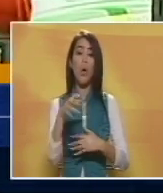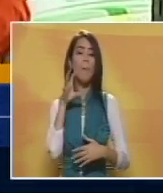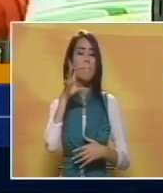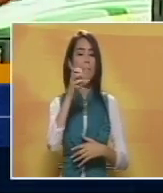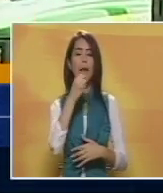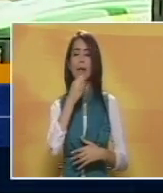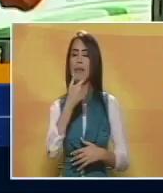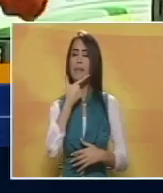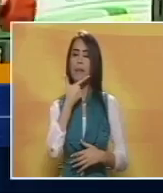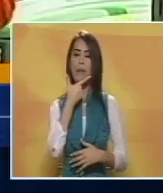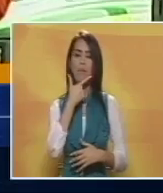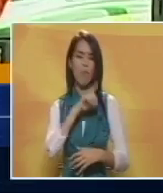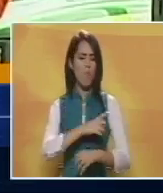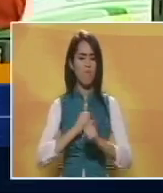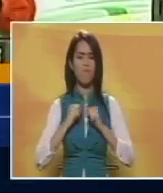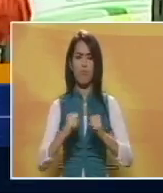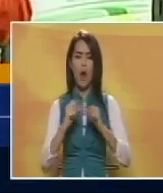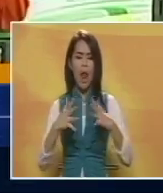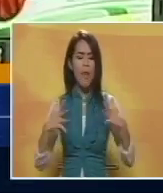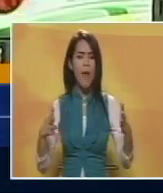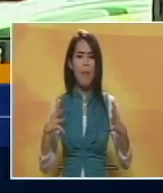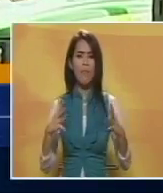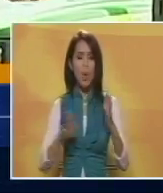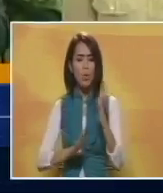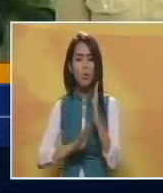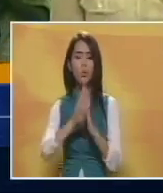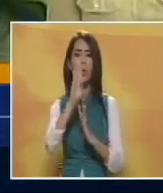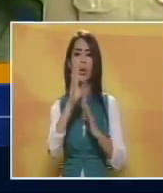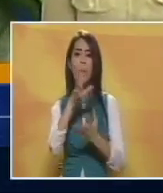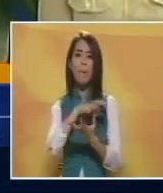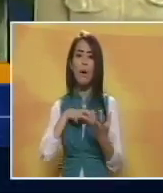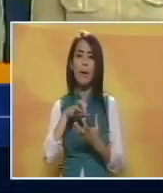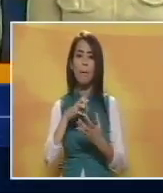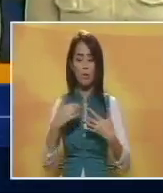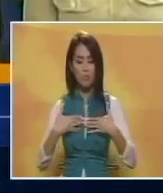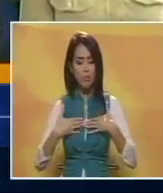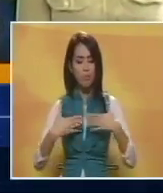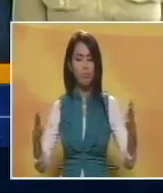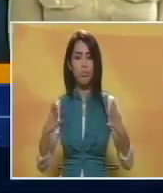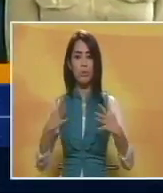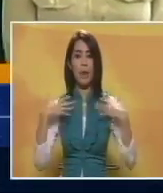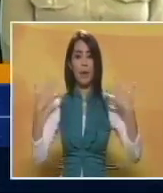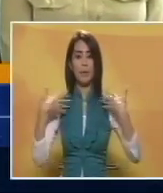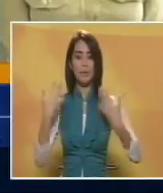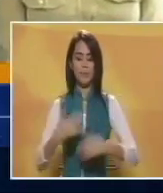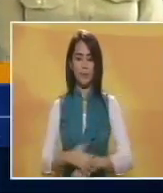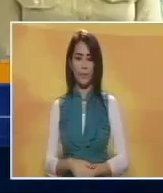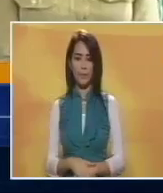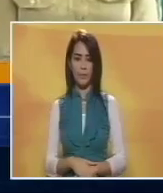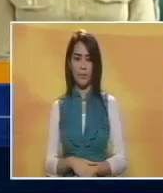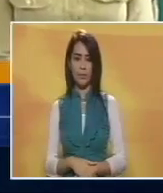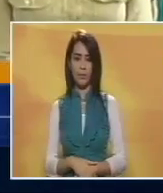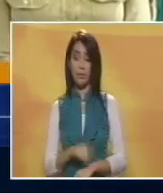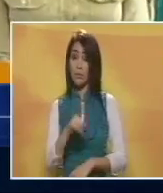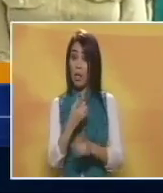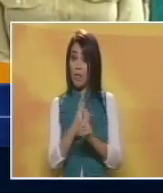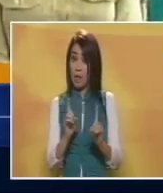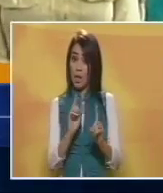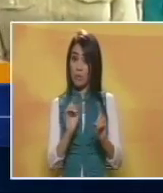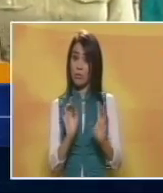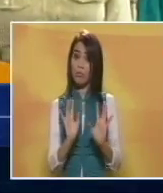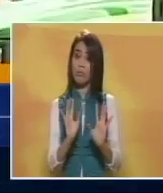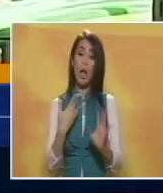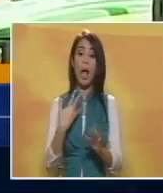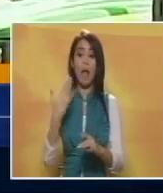bonita, potencia, grande, superar los problemas y abrirle el espacio a la prosperidad. Esa es la gran diferencia. Ya no